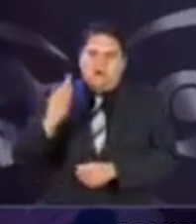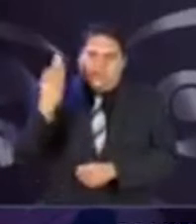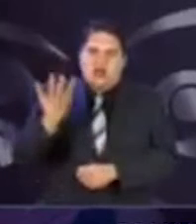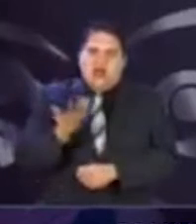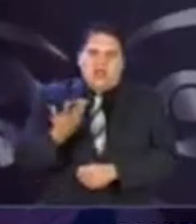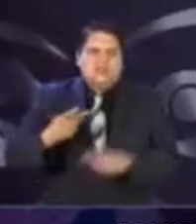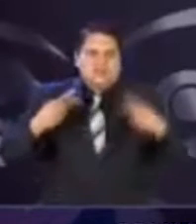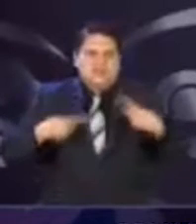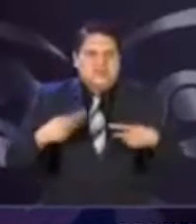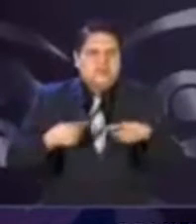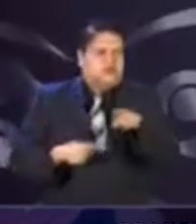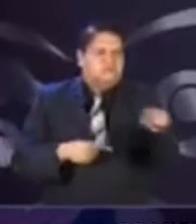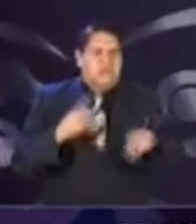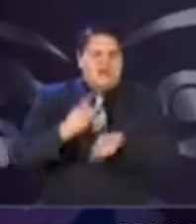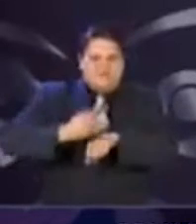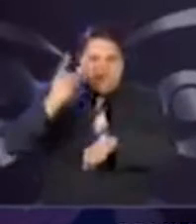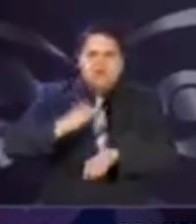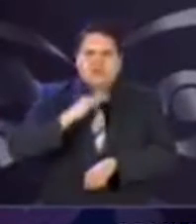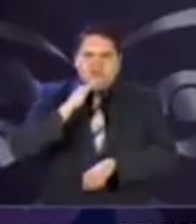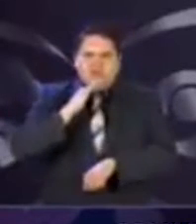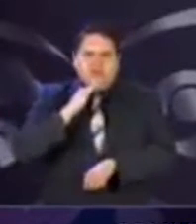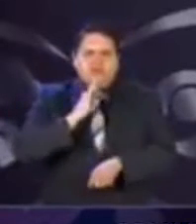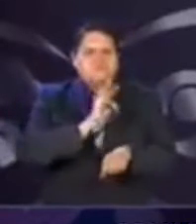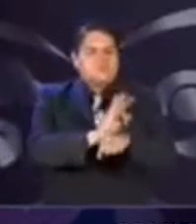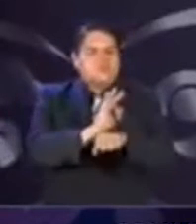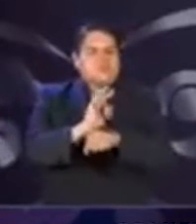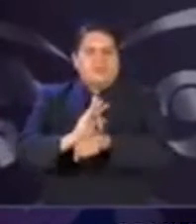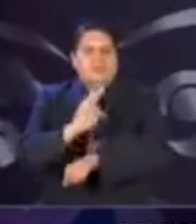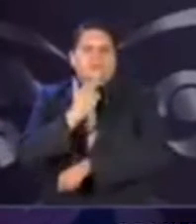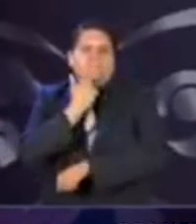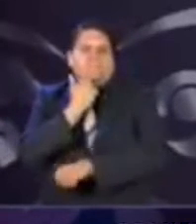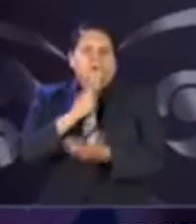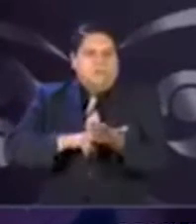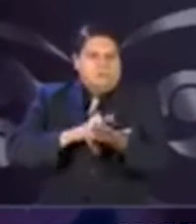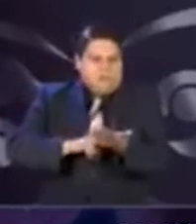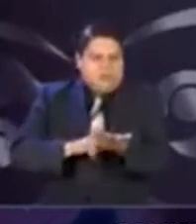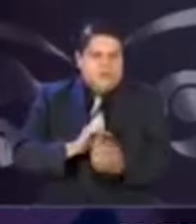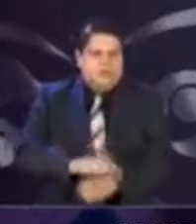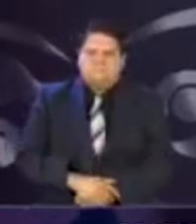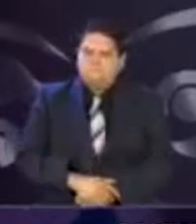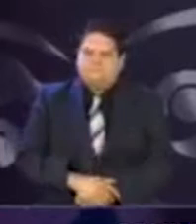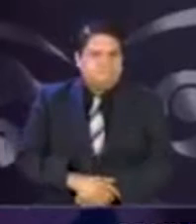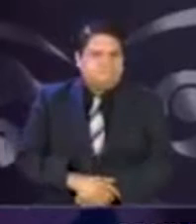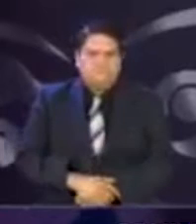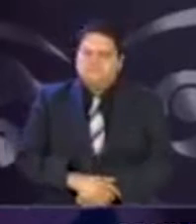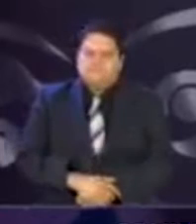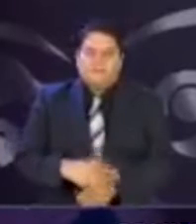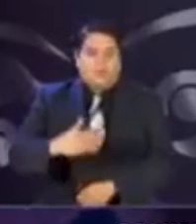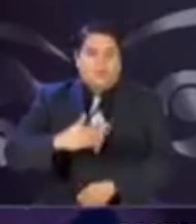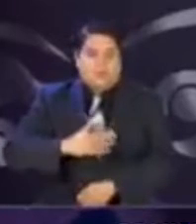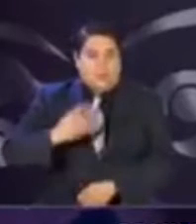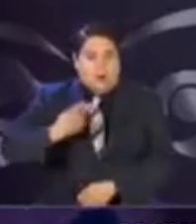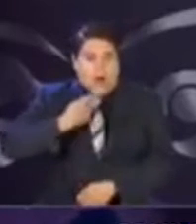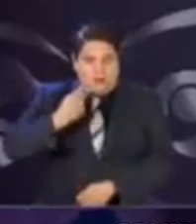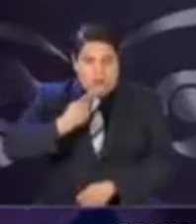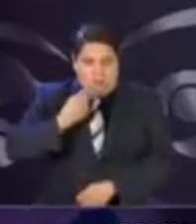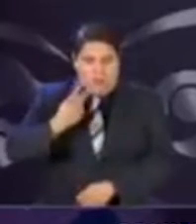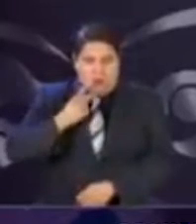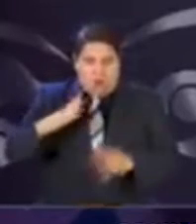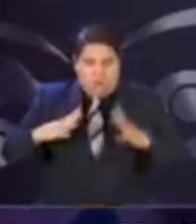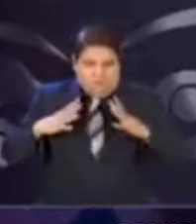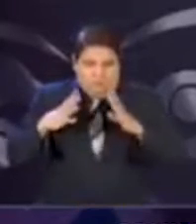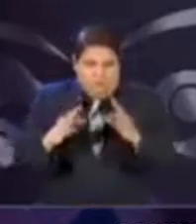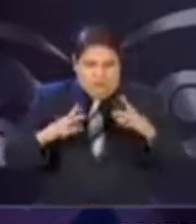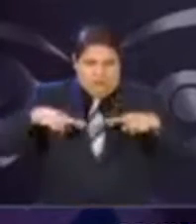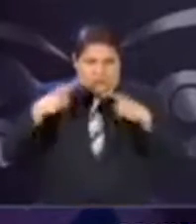la corrupción. El día de hoy también hablo por los veracruzanos. Y México, como lo ha dicho